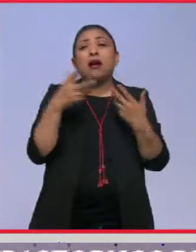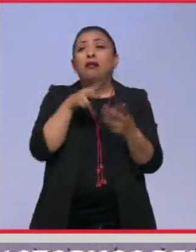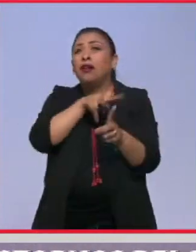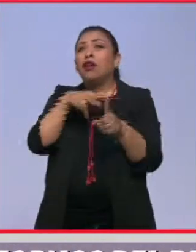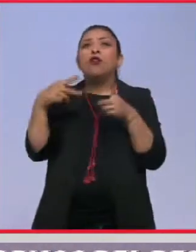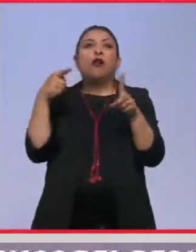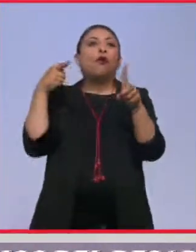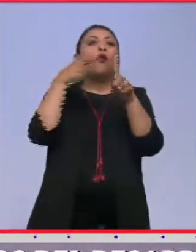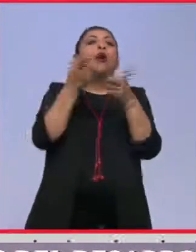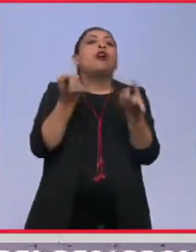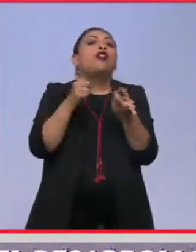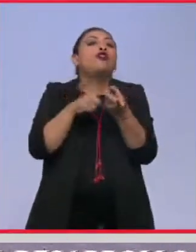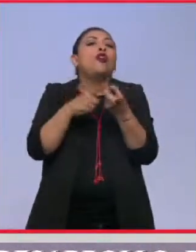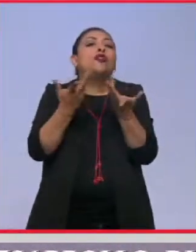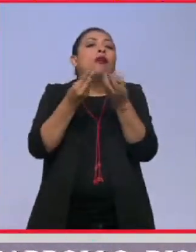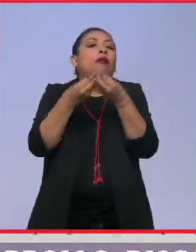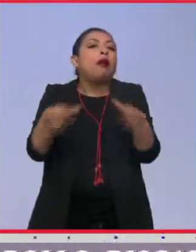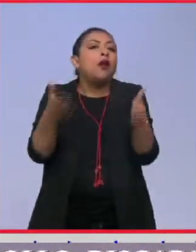se dirige.